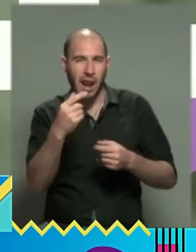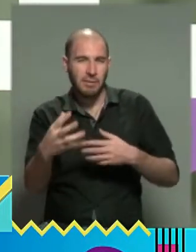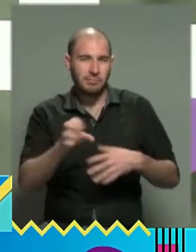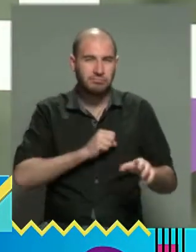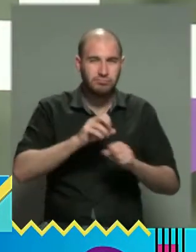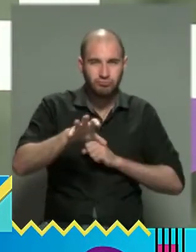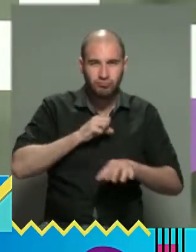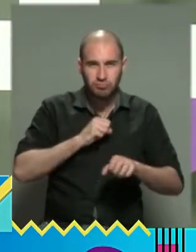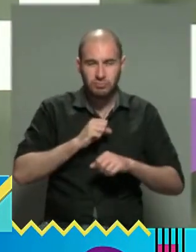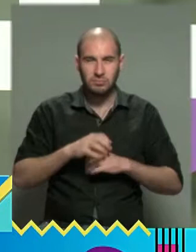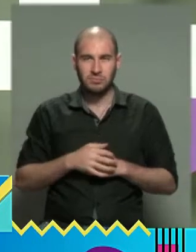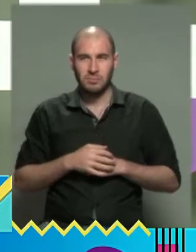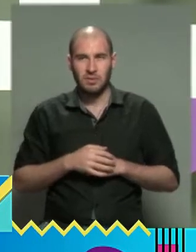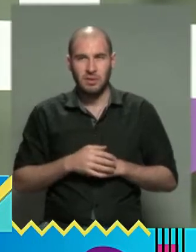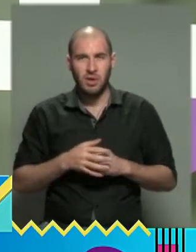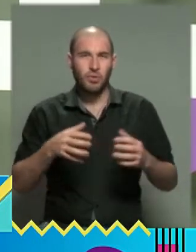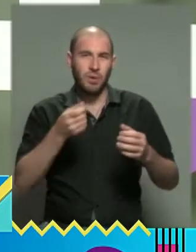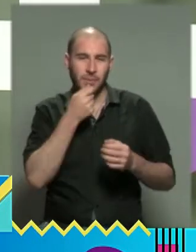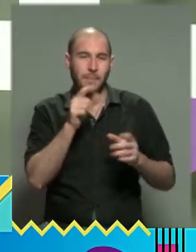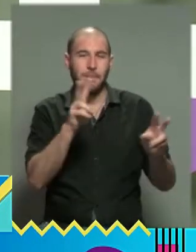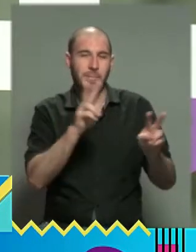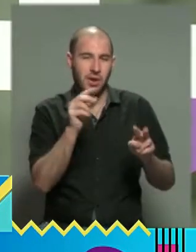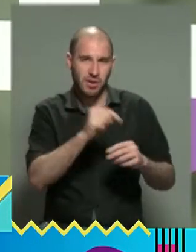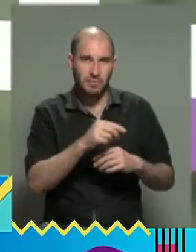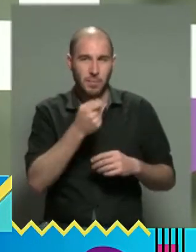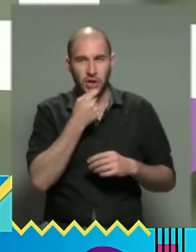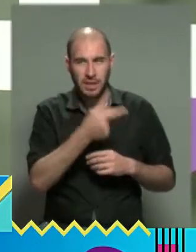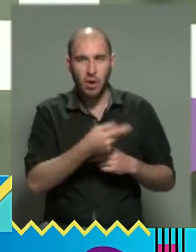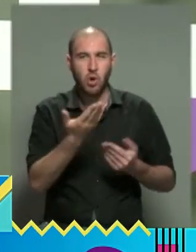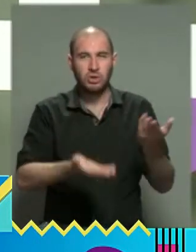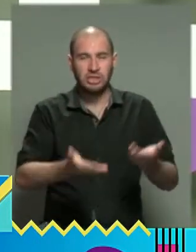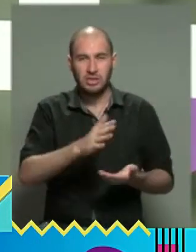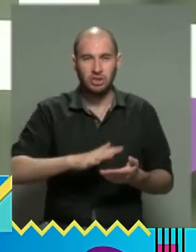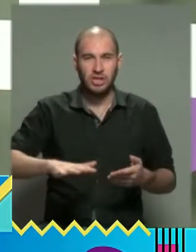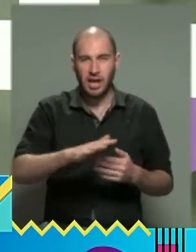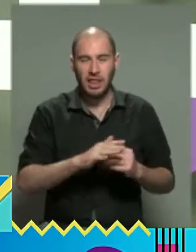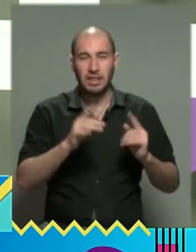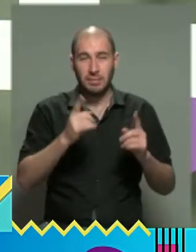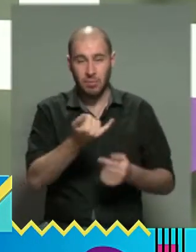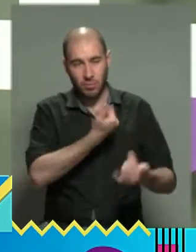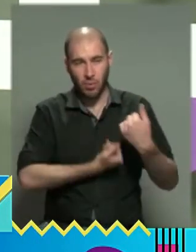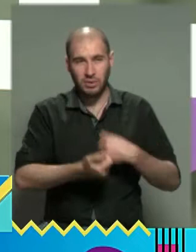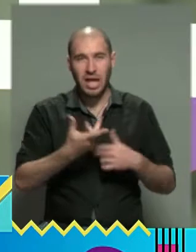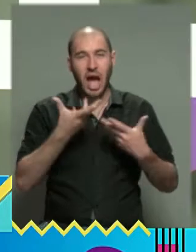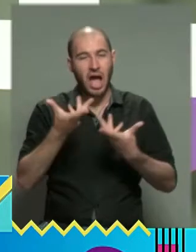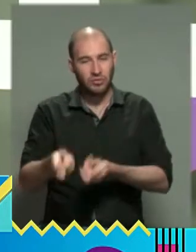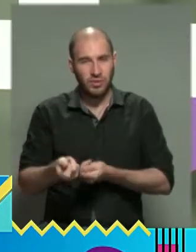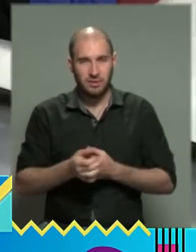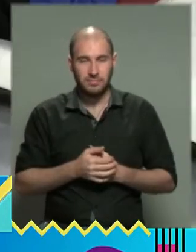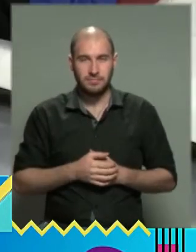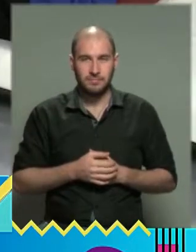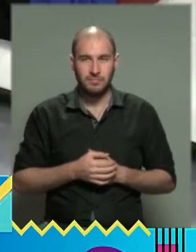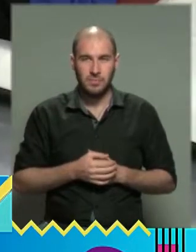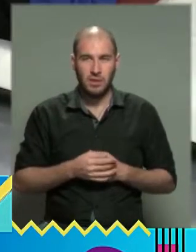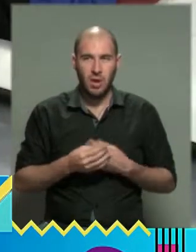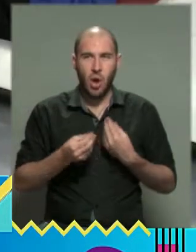¿no? Desde el peronismo en este caso, por ejemplo, de la justicia social, y lo que decías vos de la ayuda, ¿no?, en su momento, y